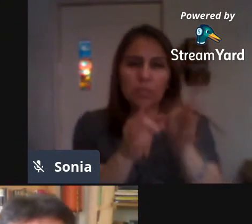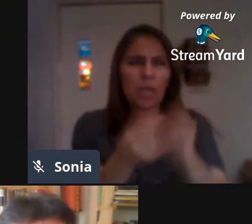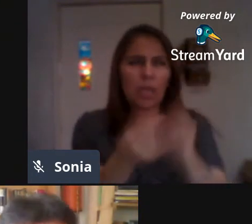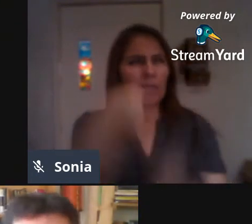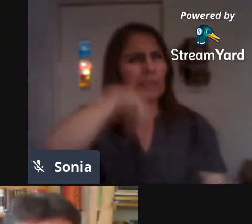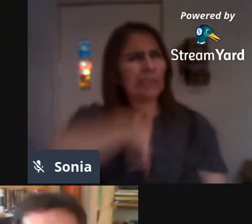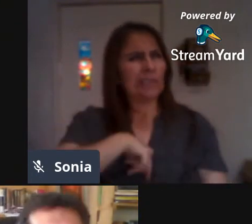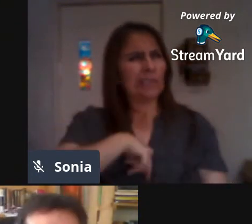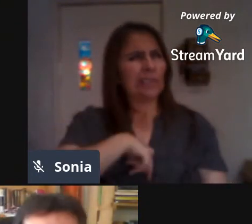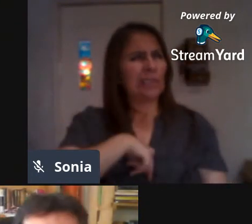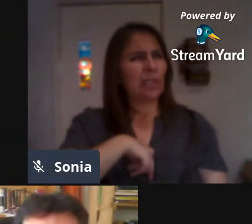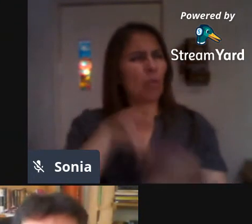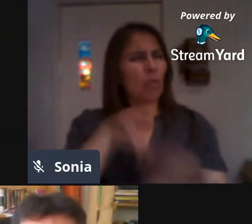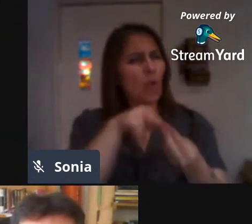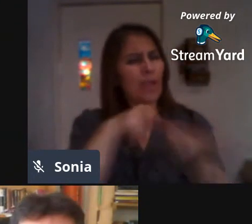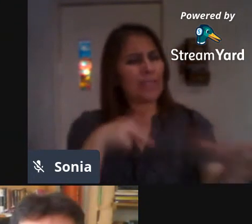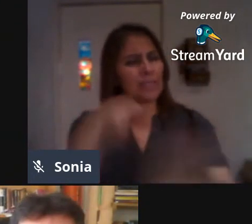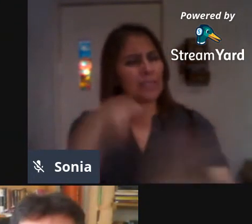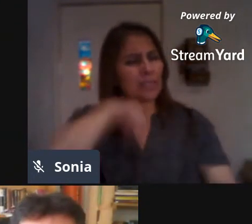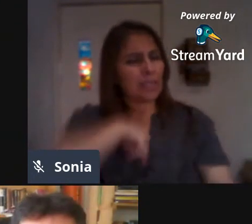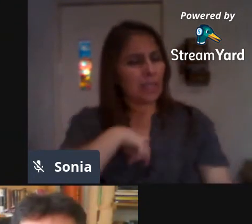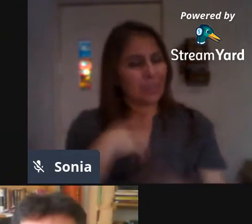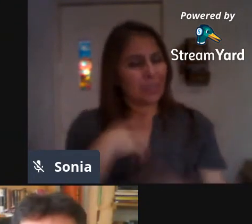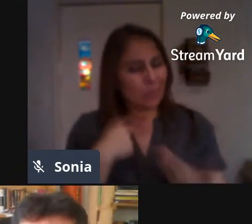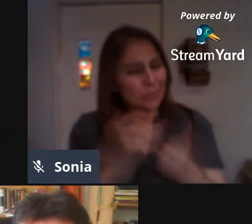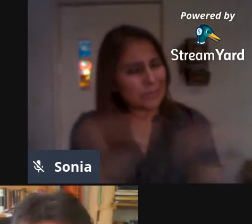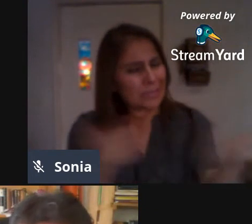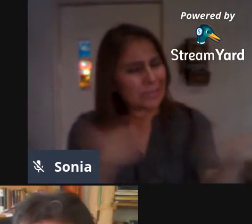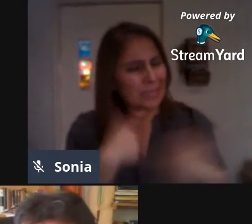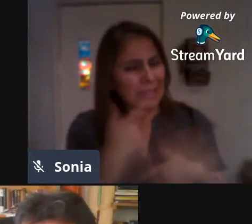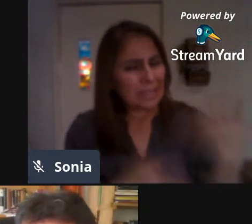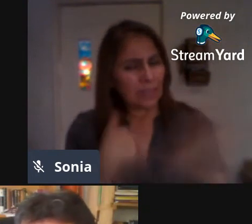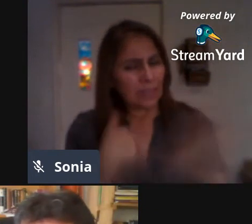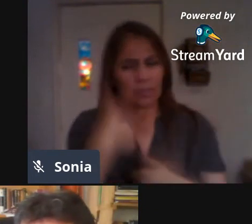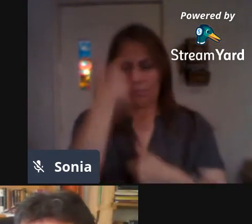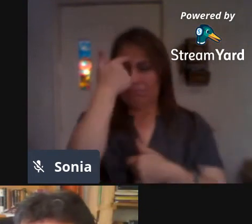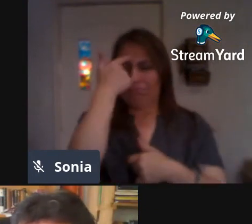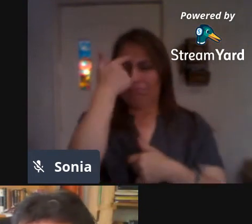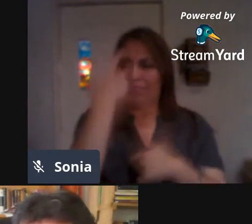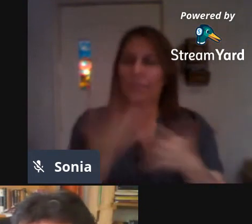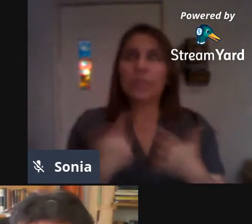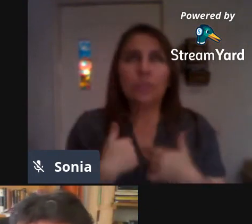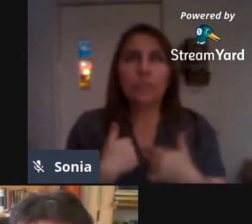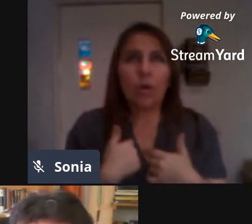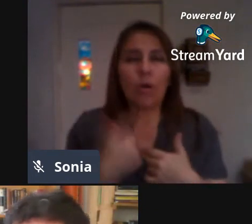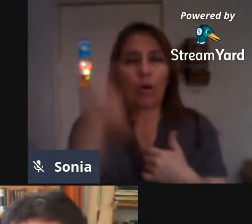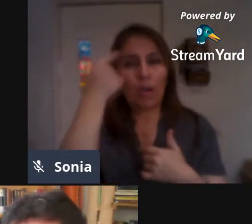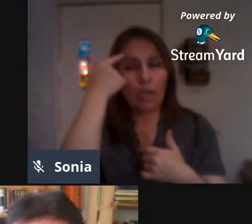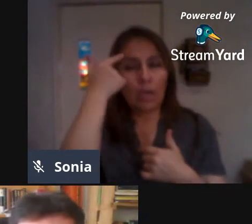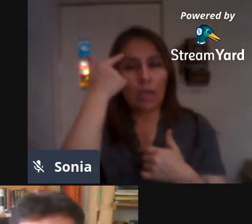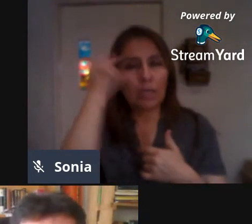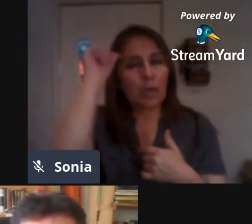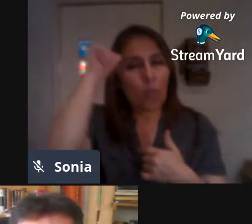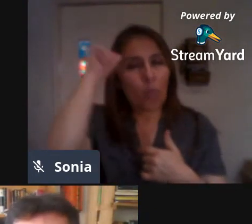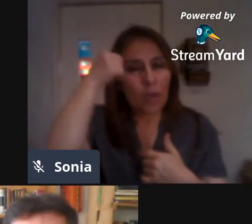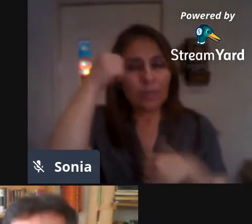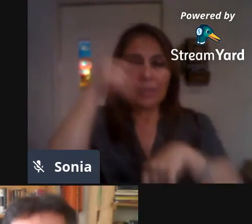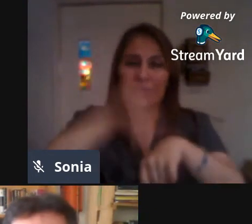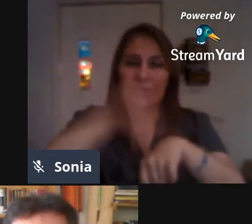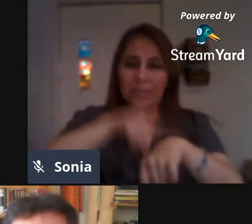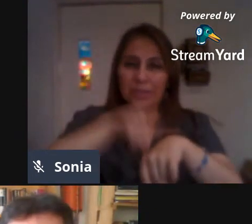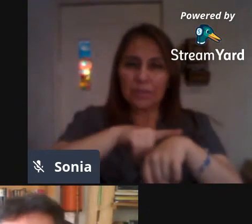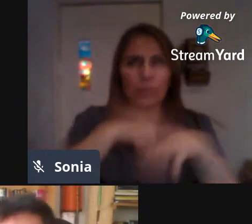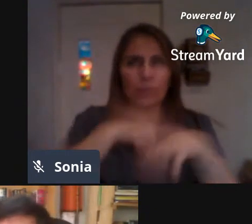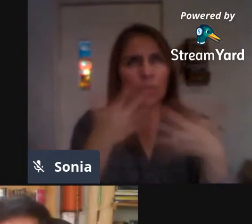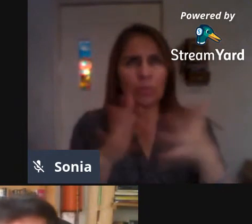pues era un tema pendiente yo no escribo yo vivo a ese momento yo tenía 17 y ciento años